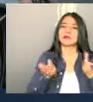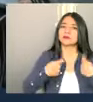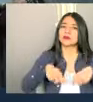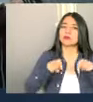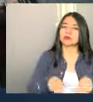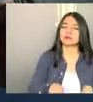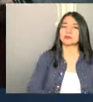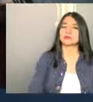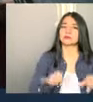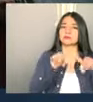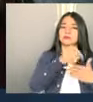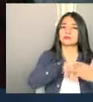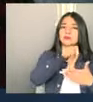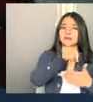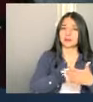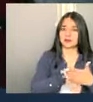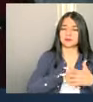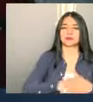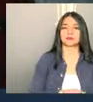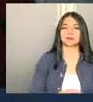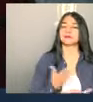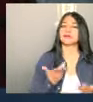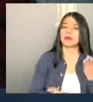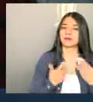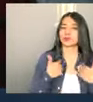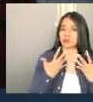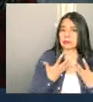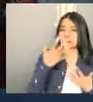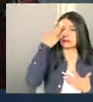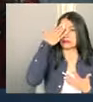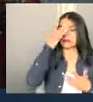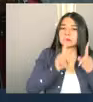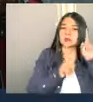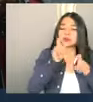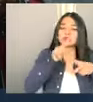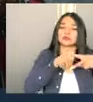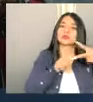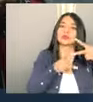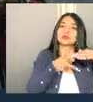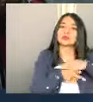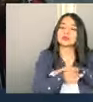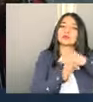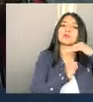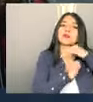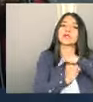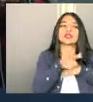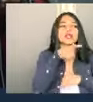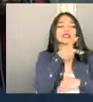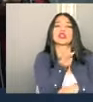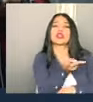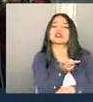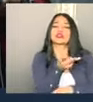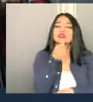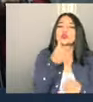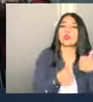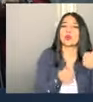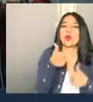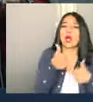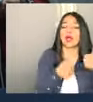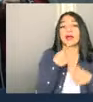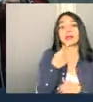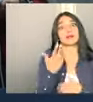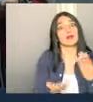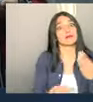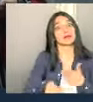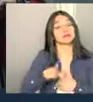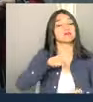podrían seguir firmando? Segundo, sí quisiera saber cuál de los dos va a inaugurar el Metro de Quito, porque el señor Pavel Muñoz decía que sería